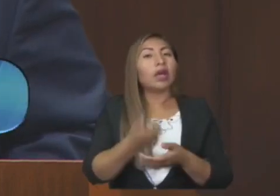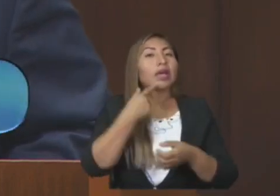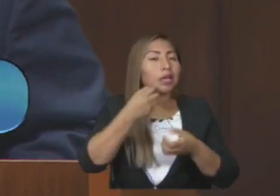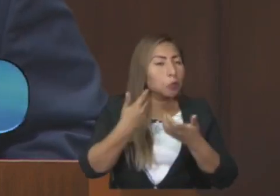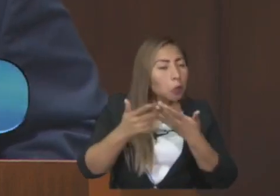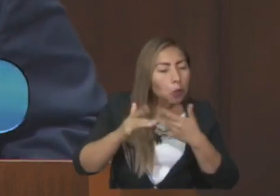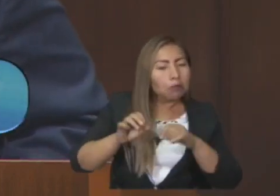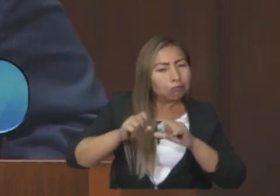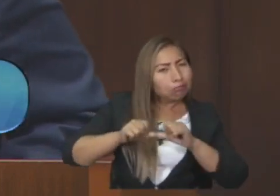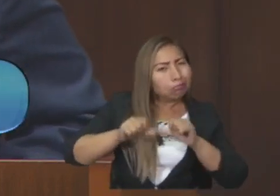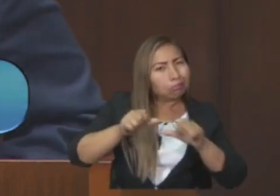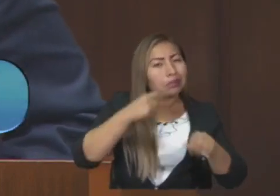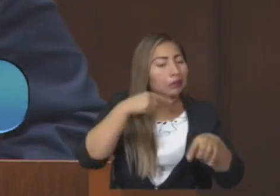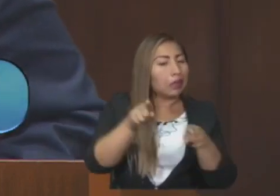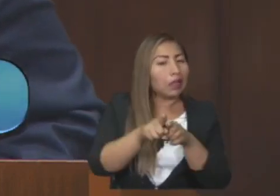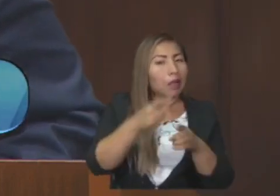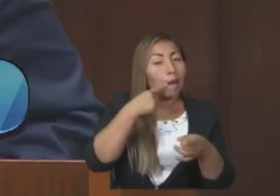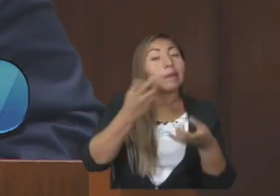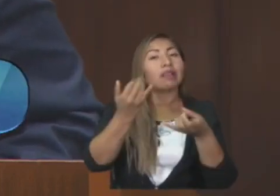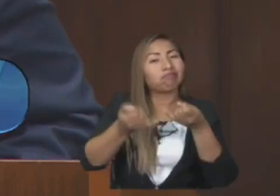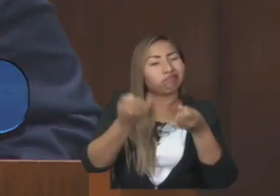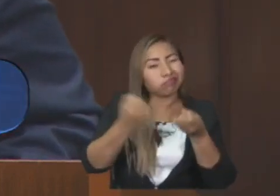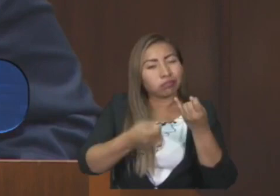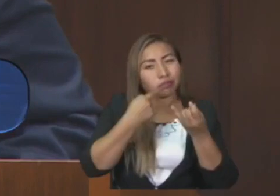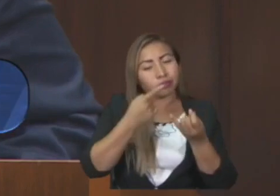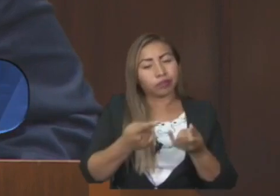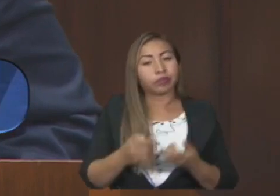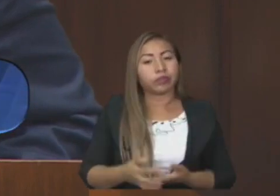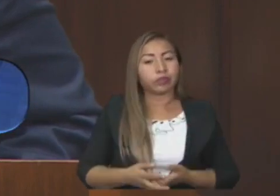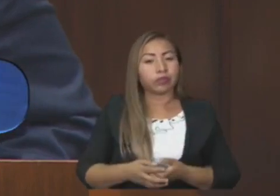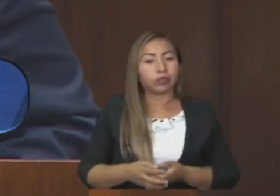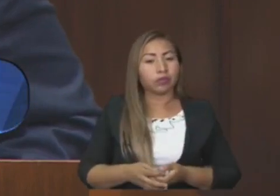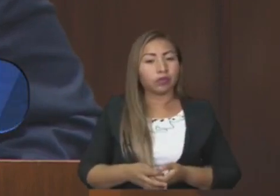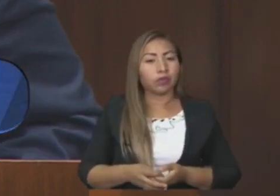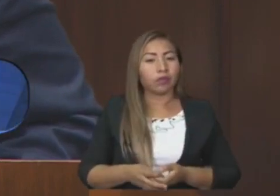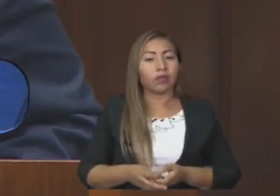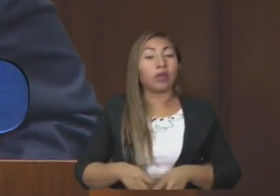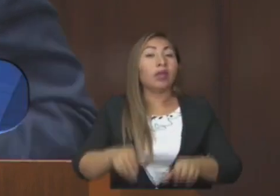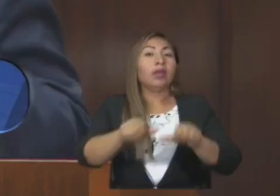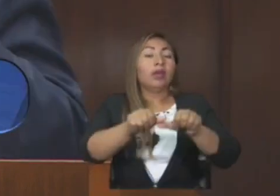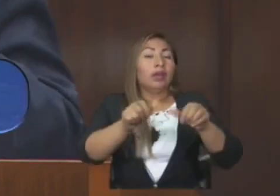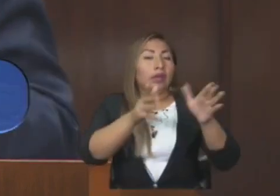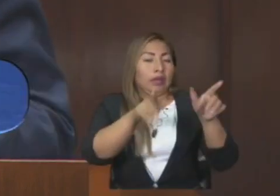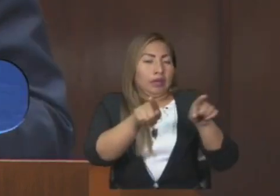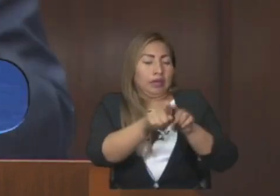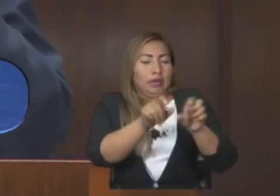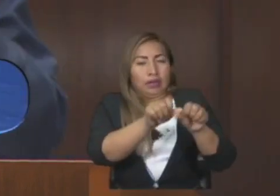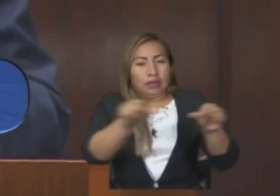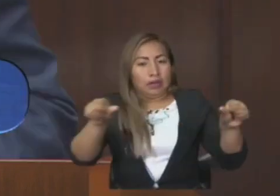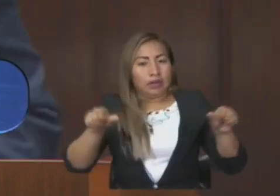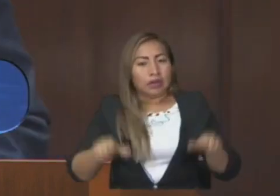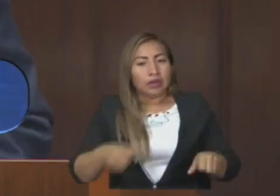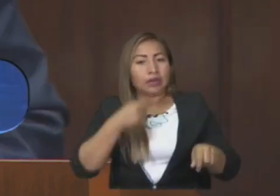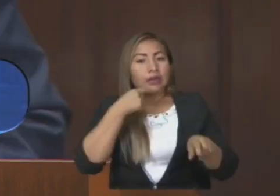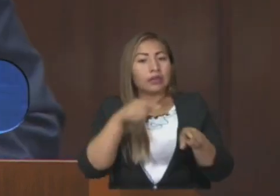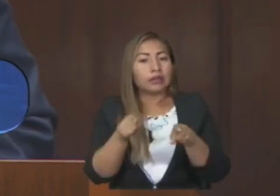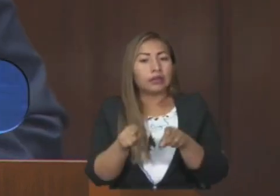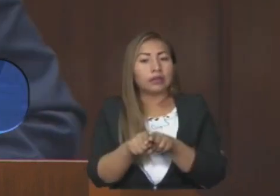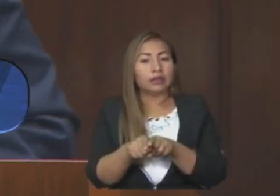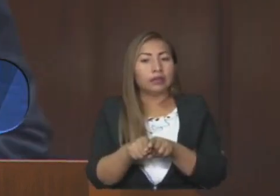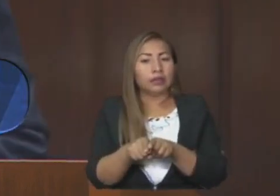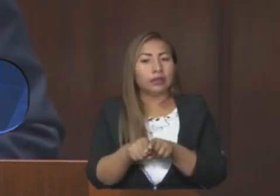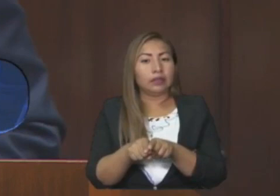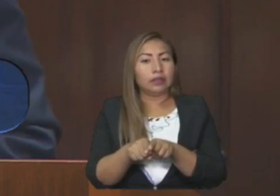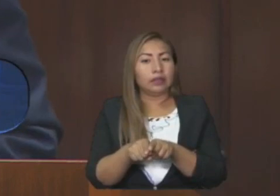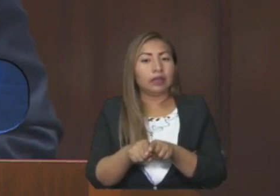final. En paralelo, el proceso administrativo, en paralelo al proceso